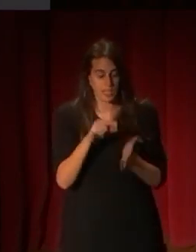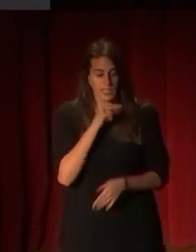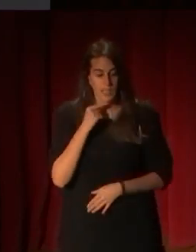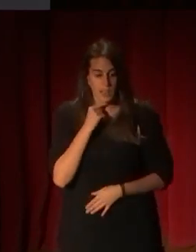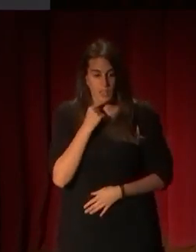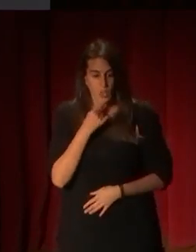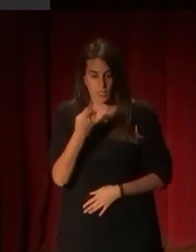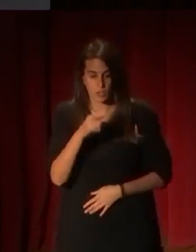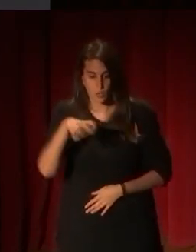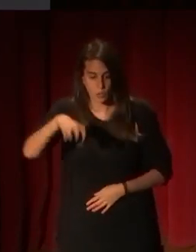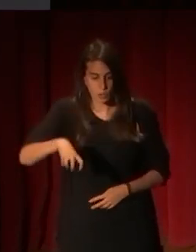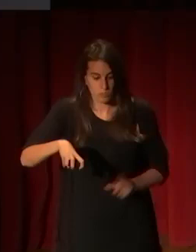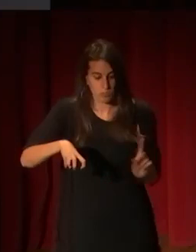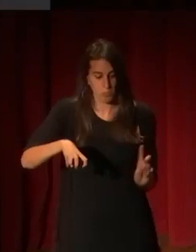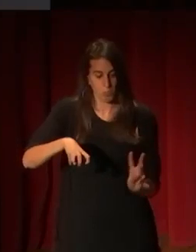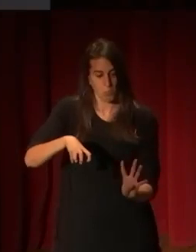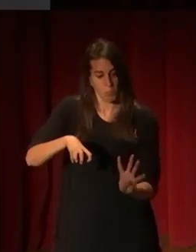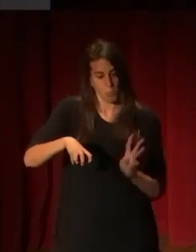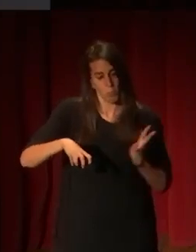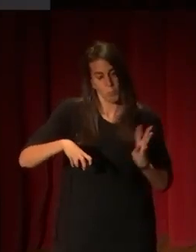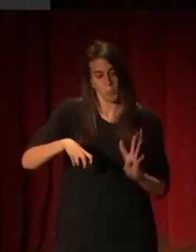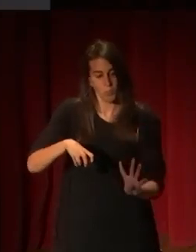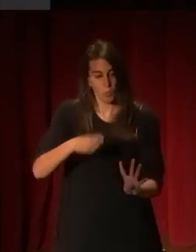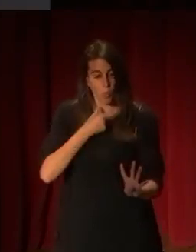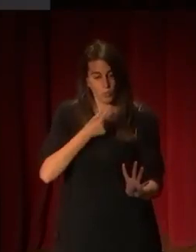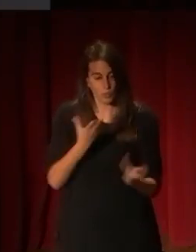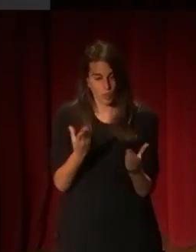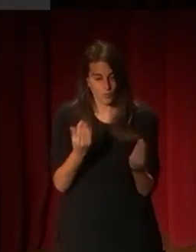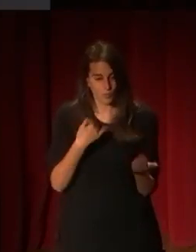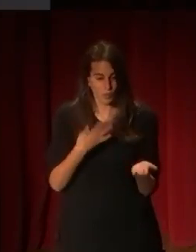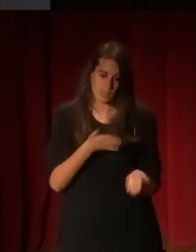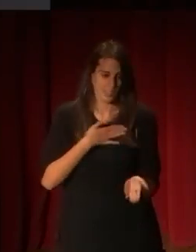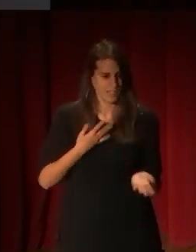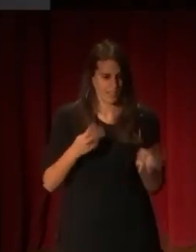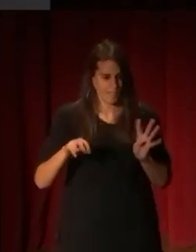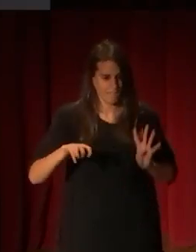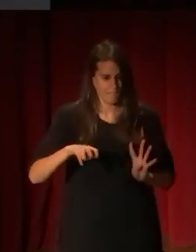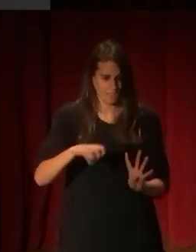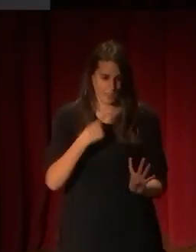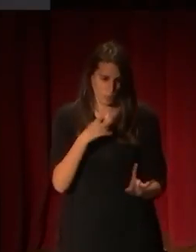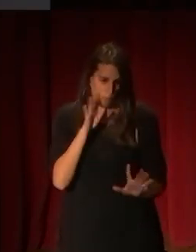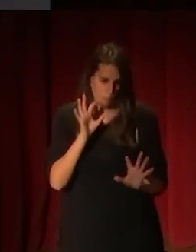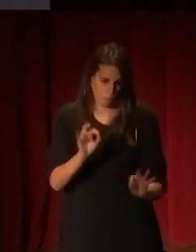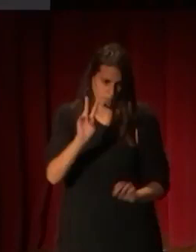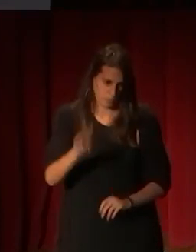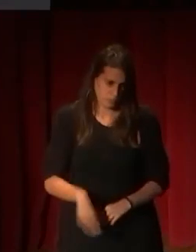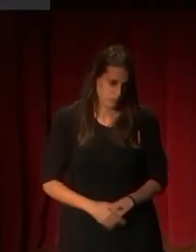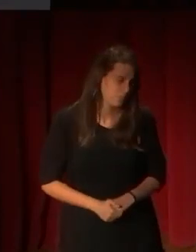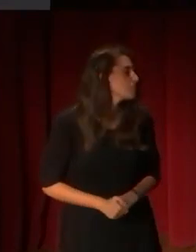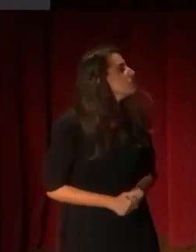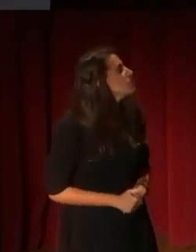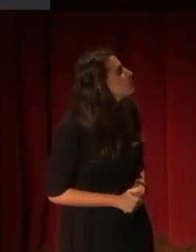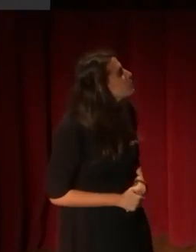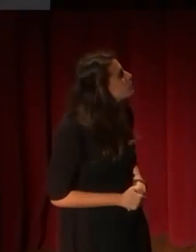que aunque lo tenían prohibido gustaban como el resto del público muchísimo de ir a este tipo de este tipo de festejos